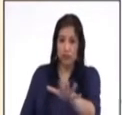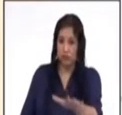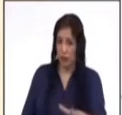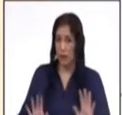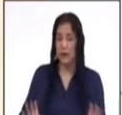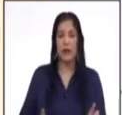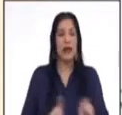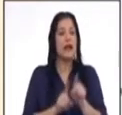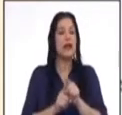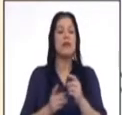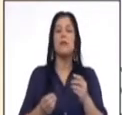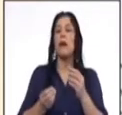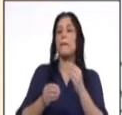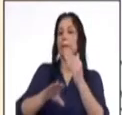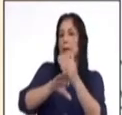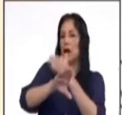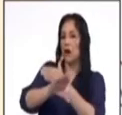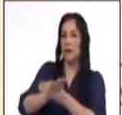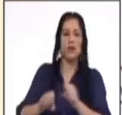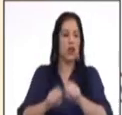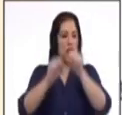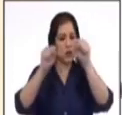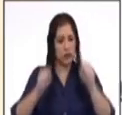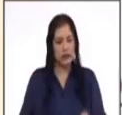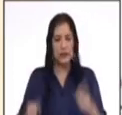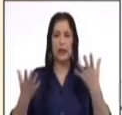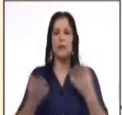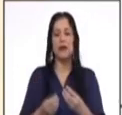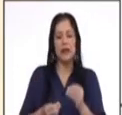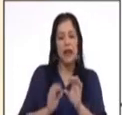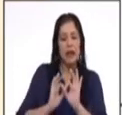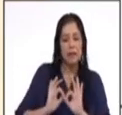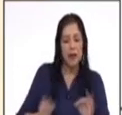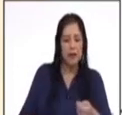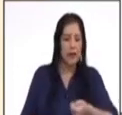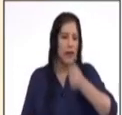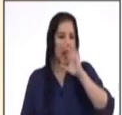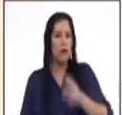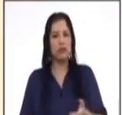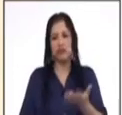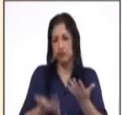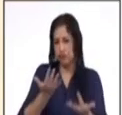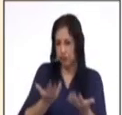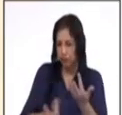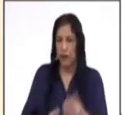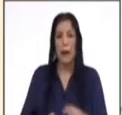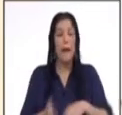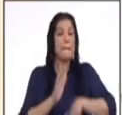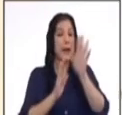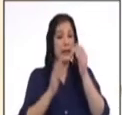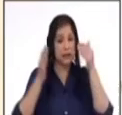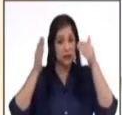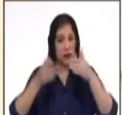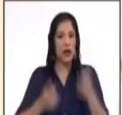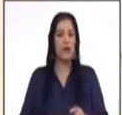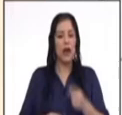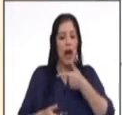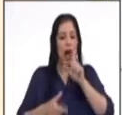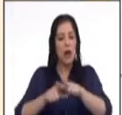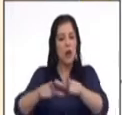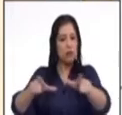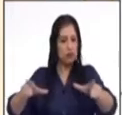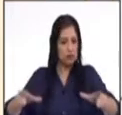desagüe, rehabilitación de los sistemas de tratamiento de aguas servidas, en especial las lagunas